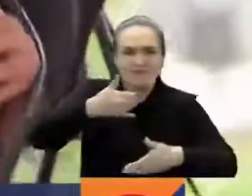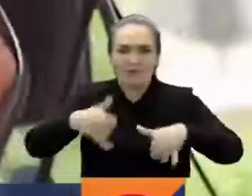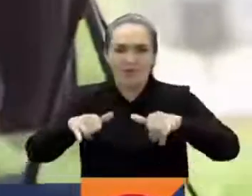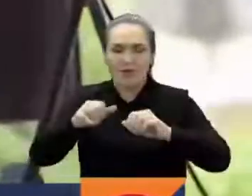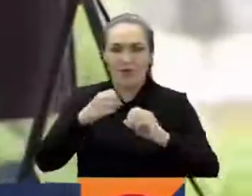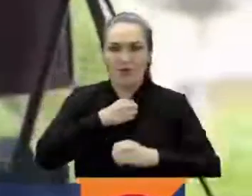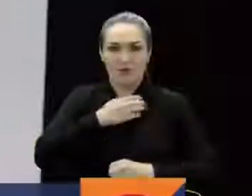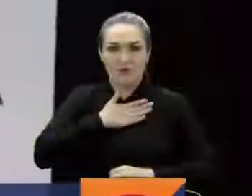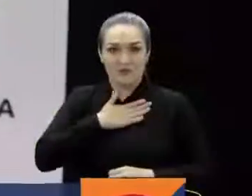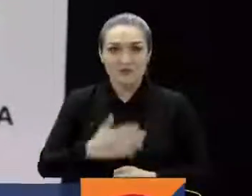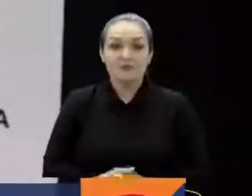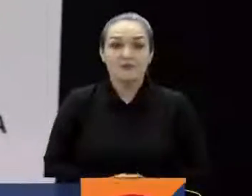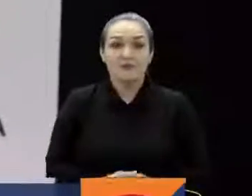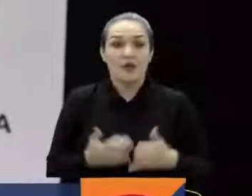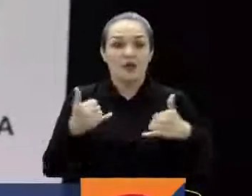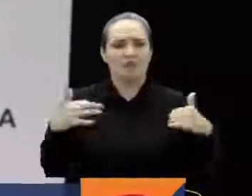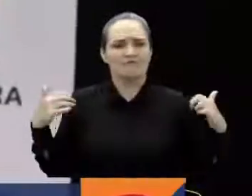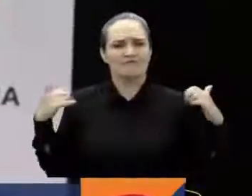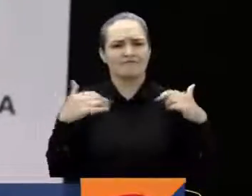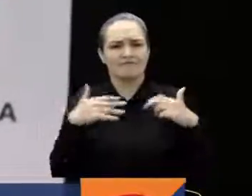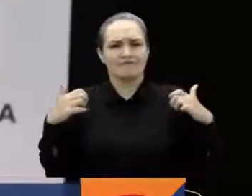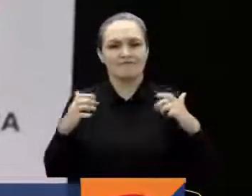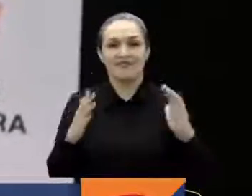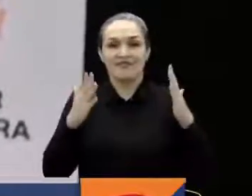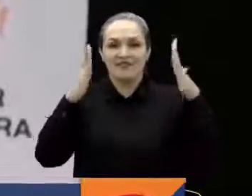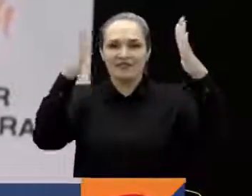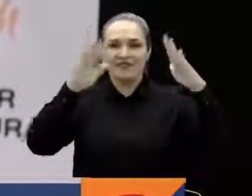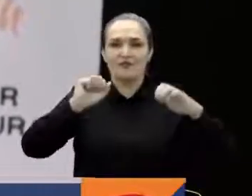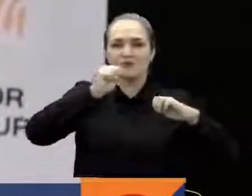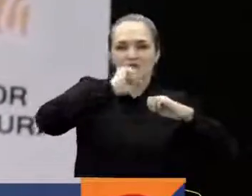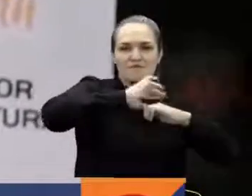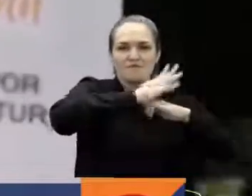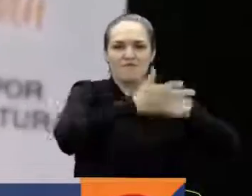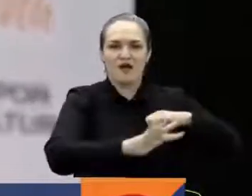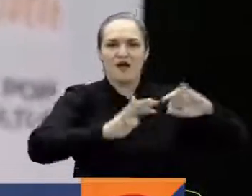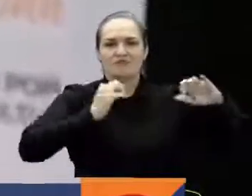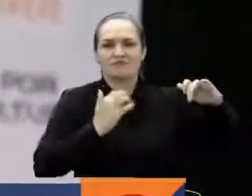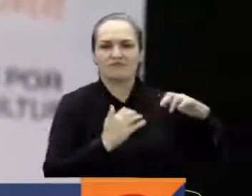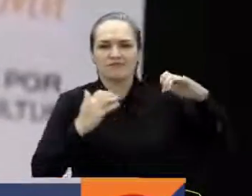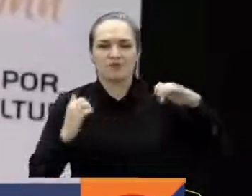presencialidad el Festival de Vallenato Mar de Acordeones.